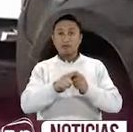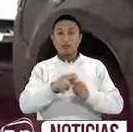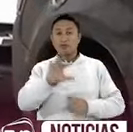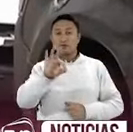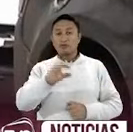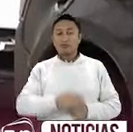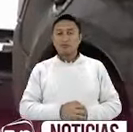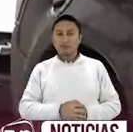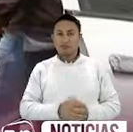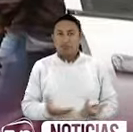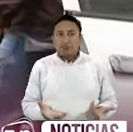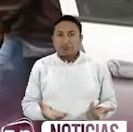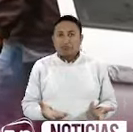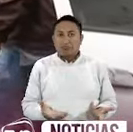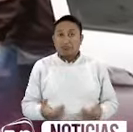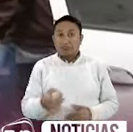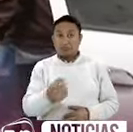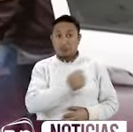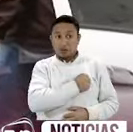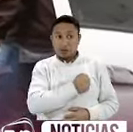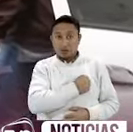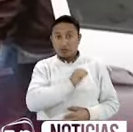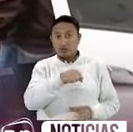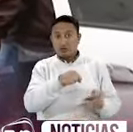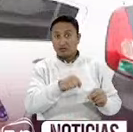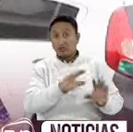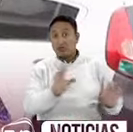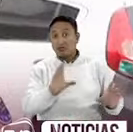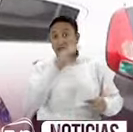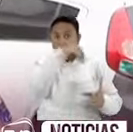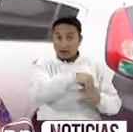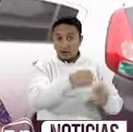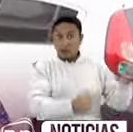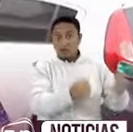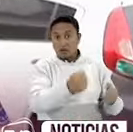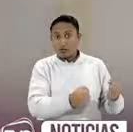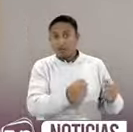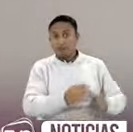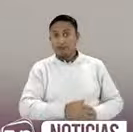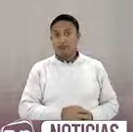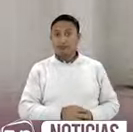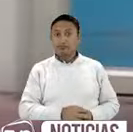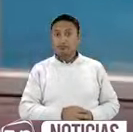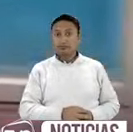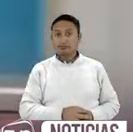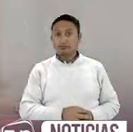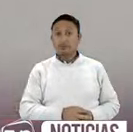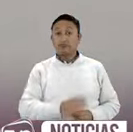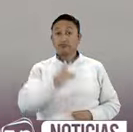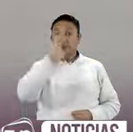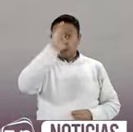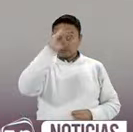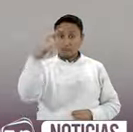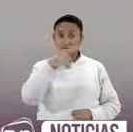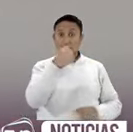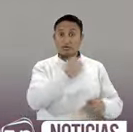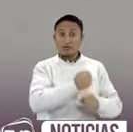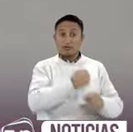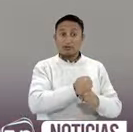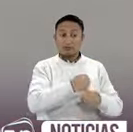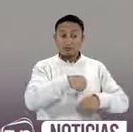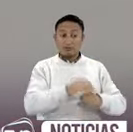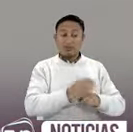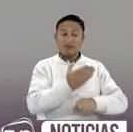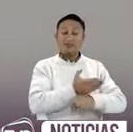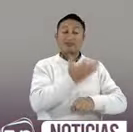9 cartuchos. No sabríamos decirle si es propiedad o no, pero se encontraba dentro del vehículo del ciudadano. El uniformado laboraba en la institución